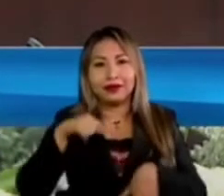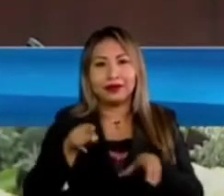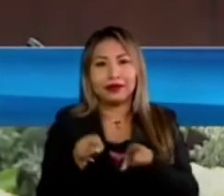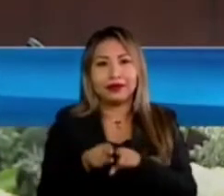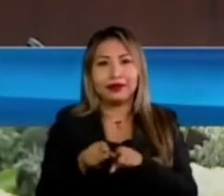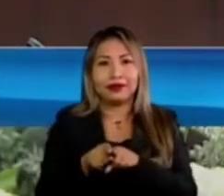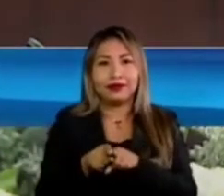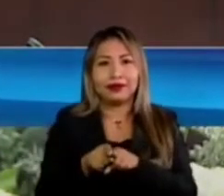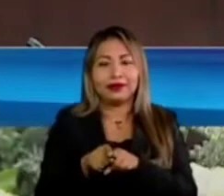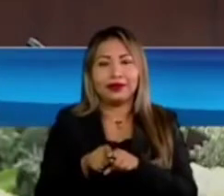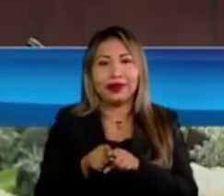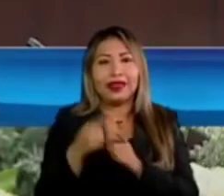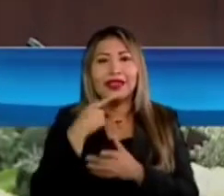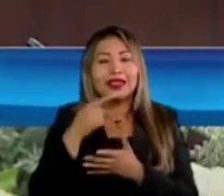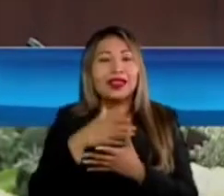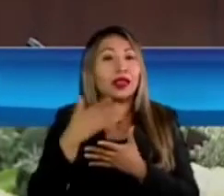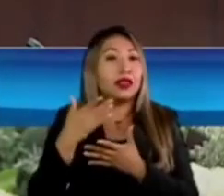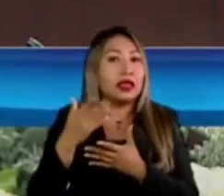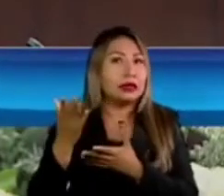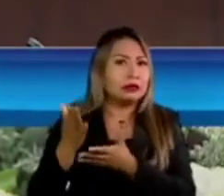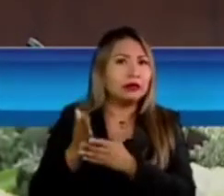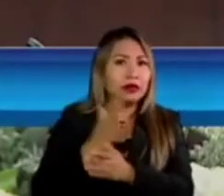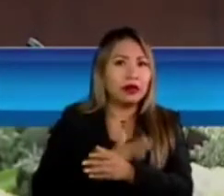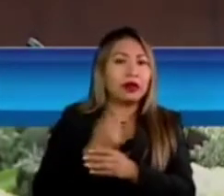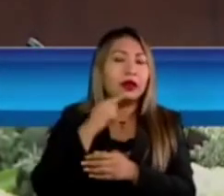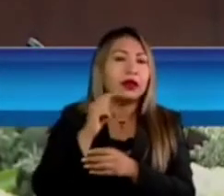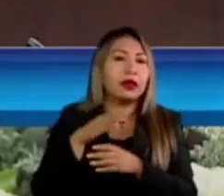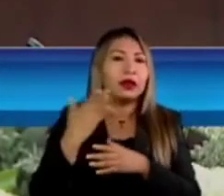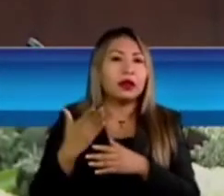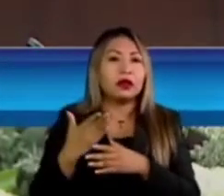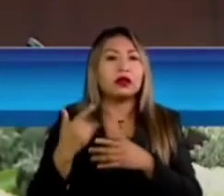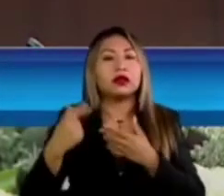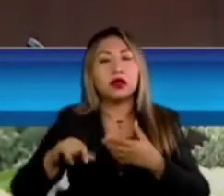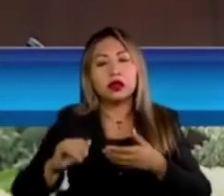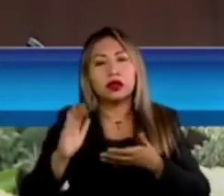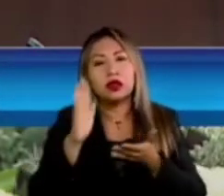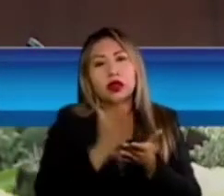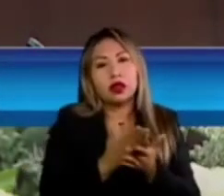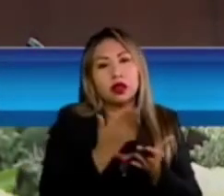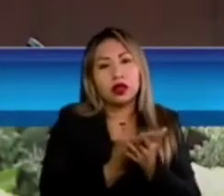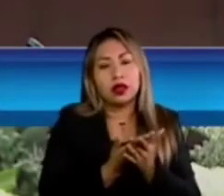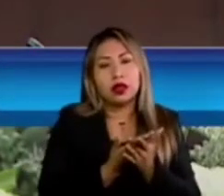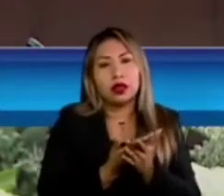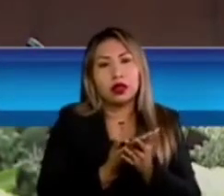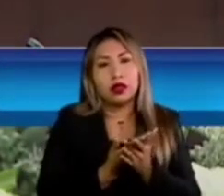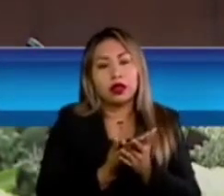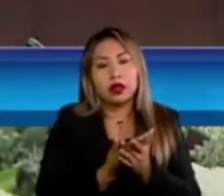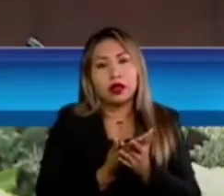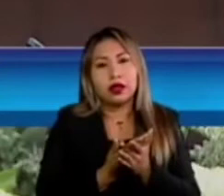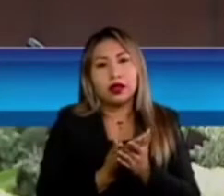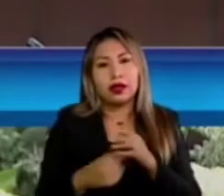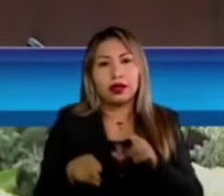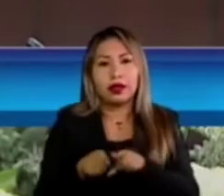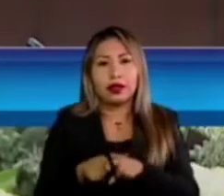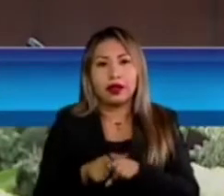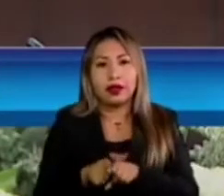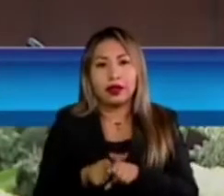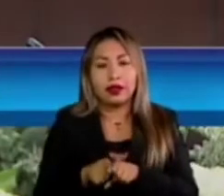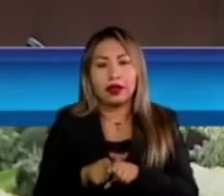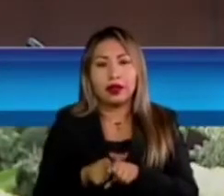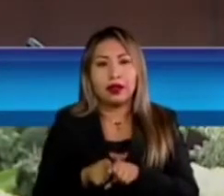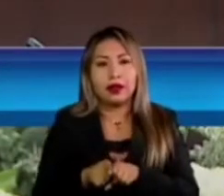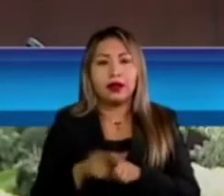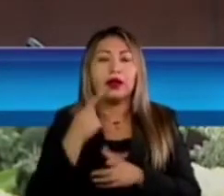Recientemente se dio el proceso de prórroga del contrato con Panama Ports. En este caso,